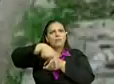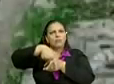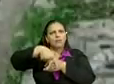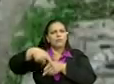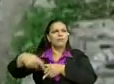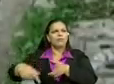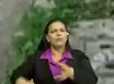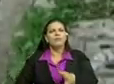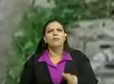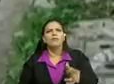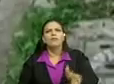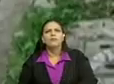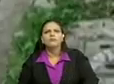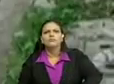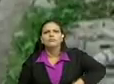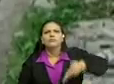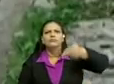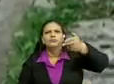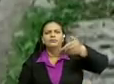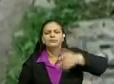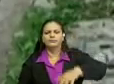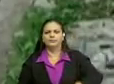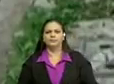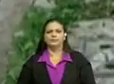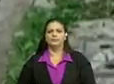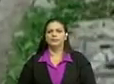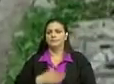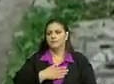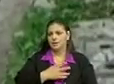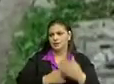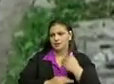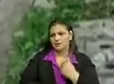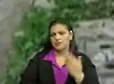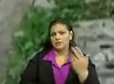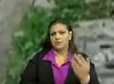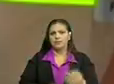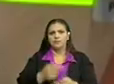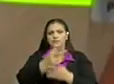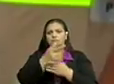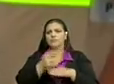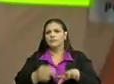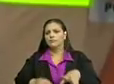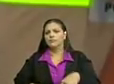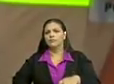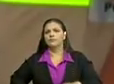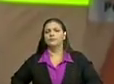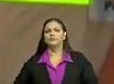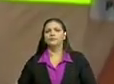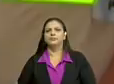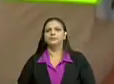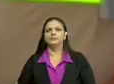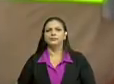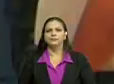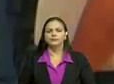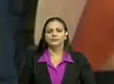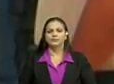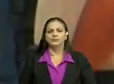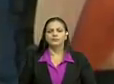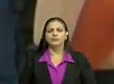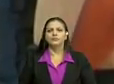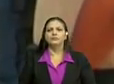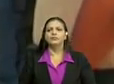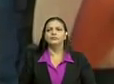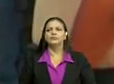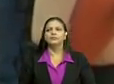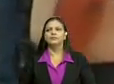frente. El hecho se dio en cuestión de segundos. Sin embargo, el auto negro al que hacen referencia los perjudicados constantemente ronda la zona.